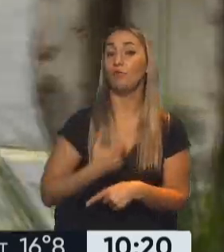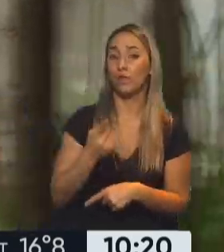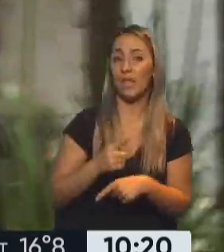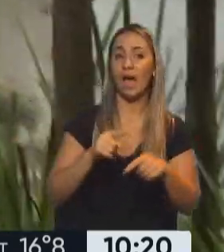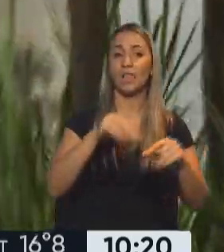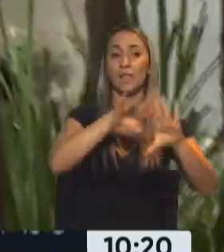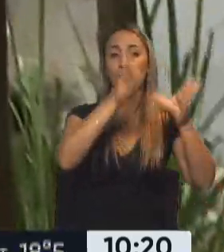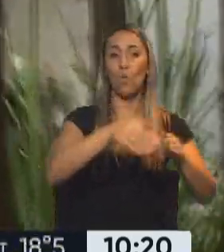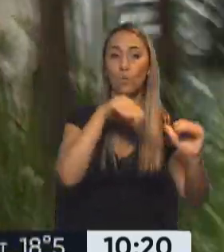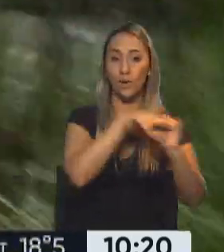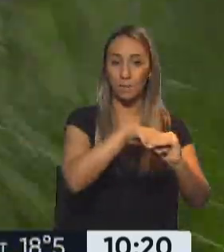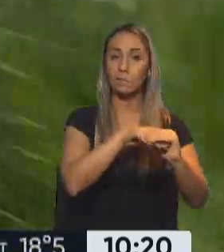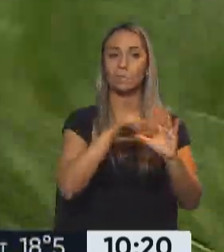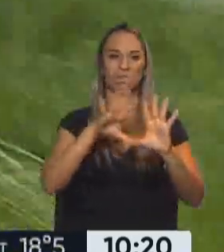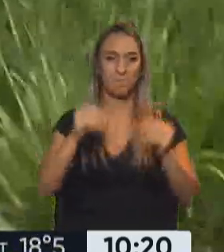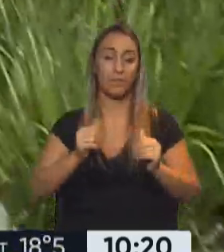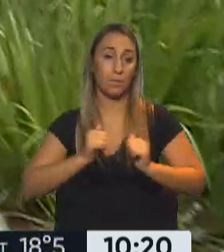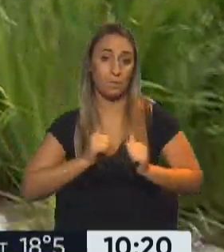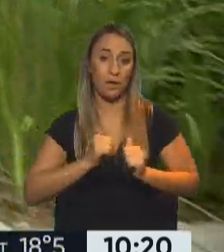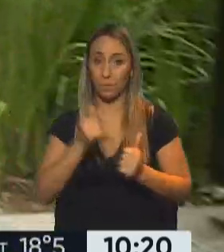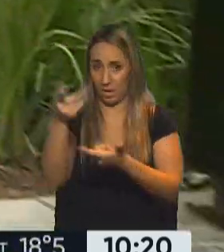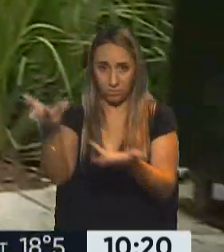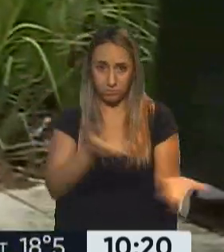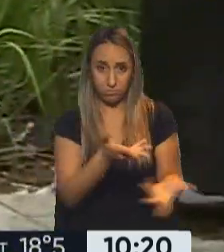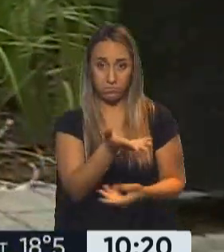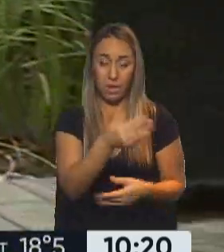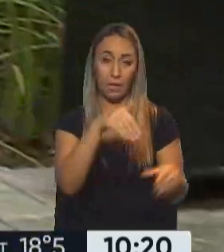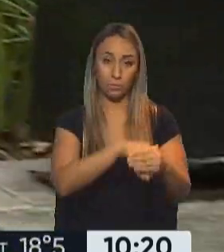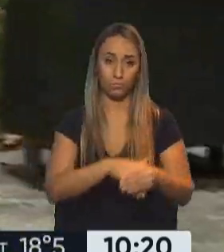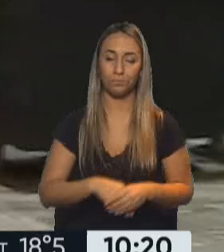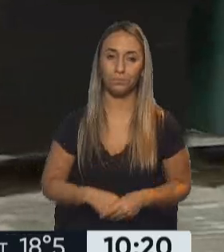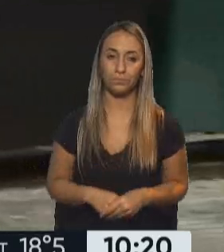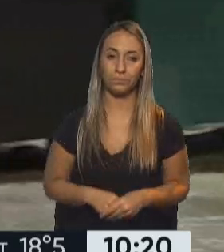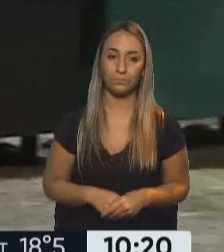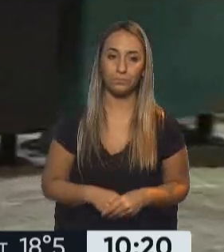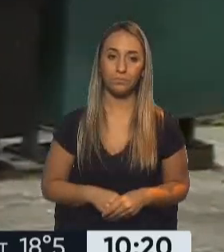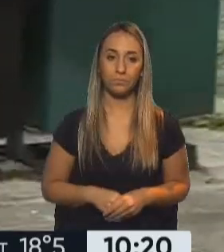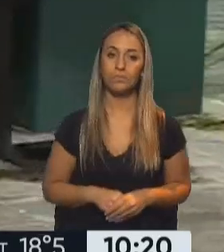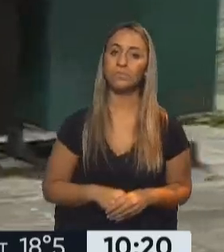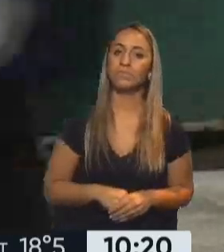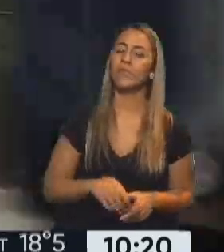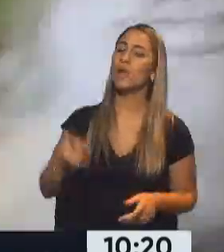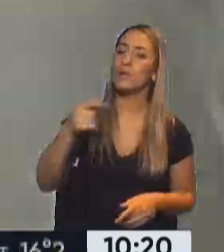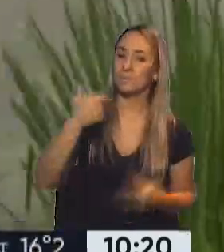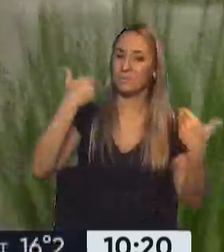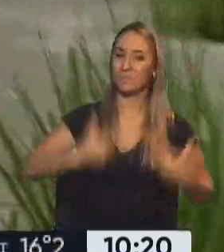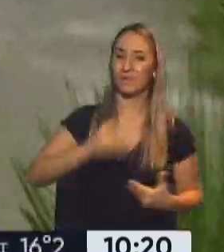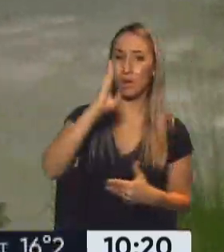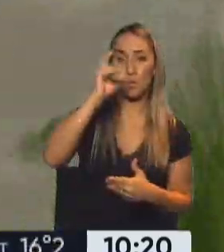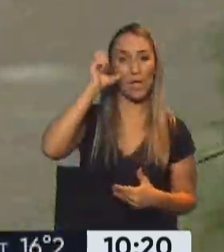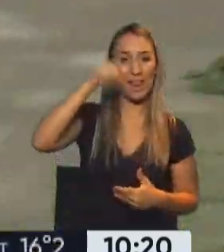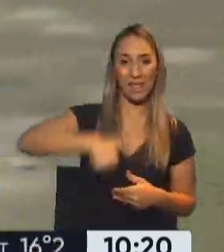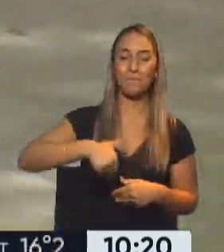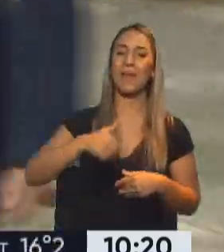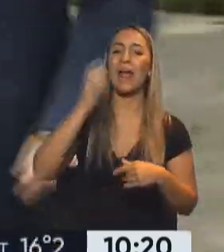urnas y la provincia para que expresen su voluntad con respecto a lo que se viene. Gobernador, acá, Belén Bartoli para el